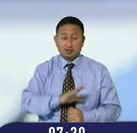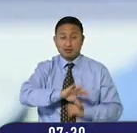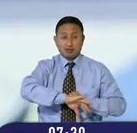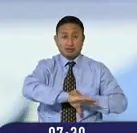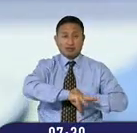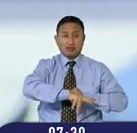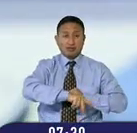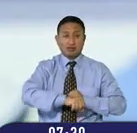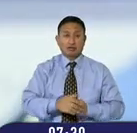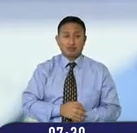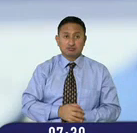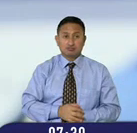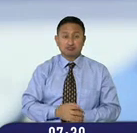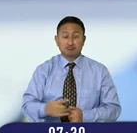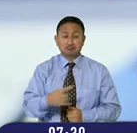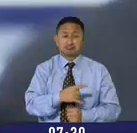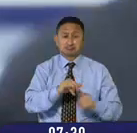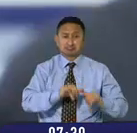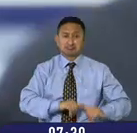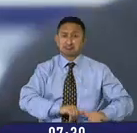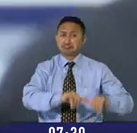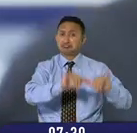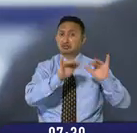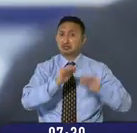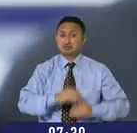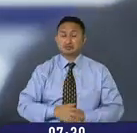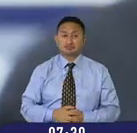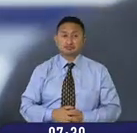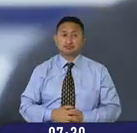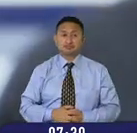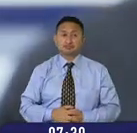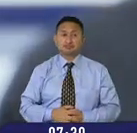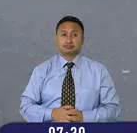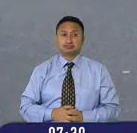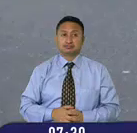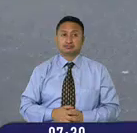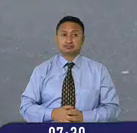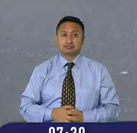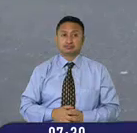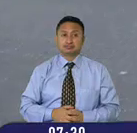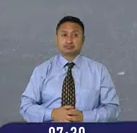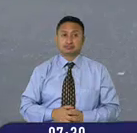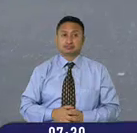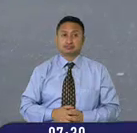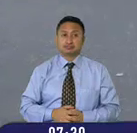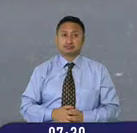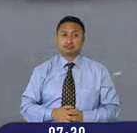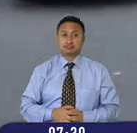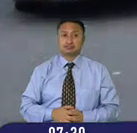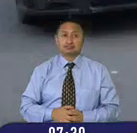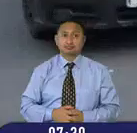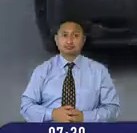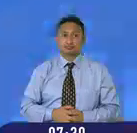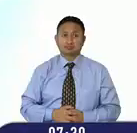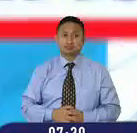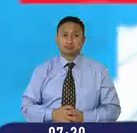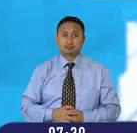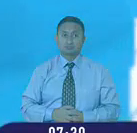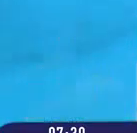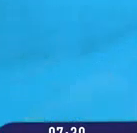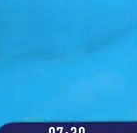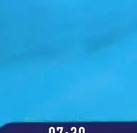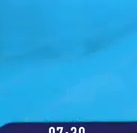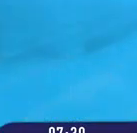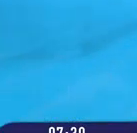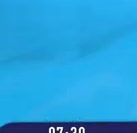que tienen las puertas abiertas de manera indefinida. En Quito informó Iván Casamén. Y al